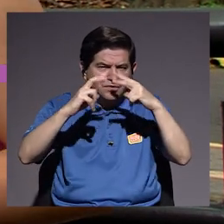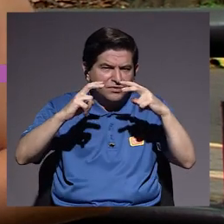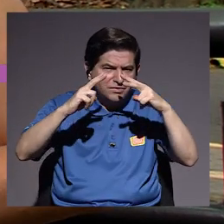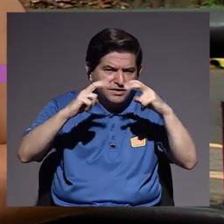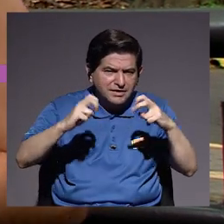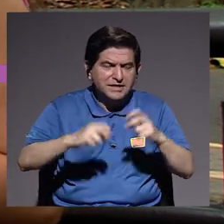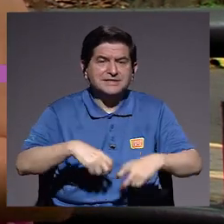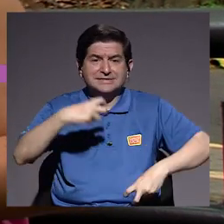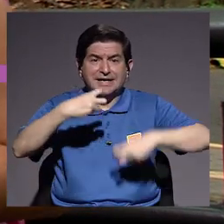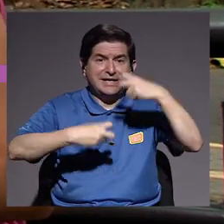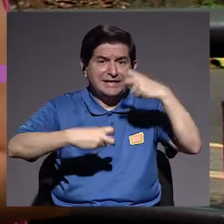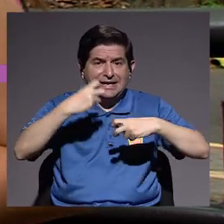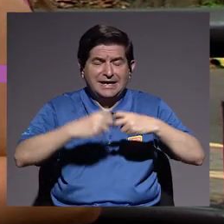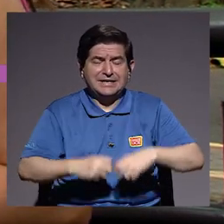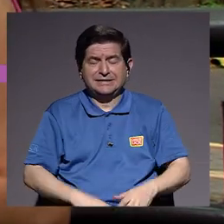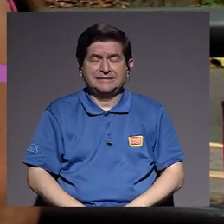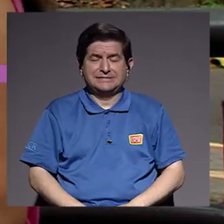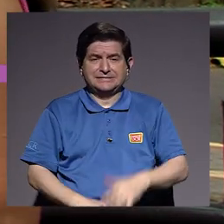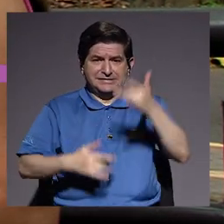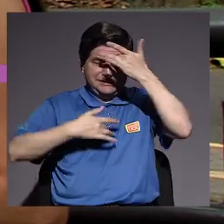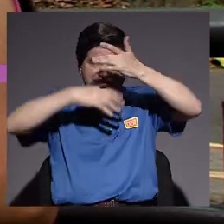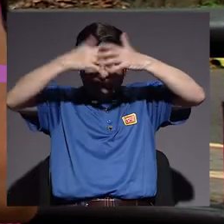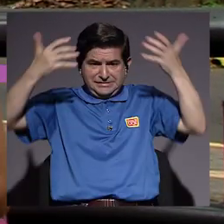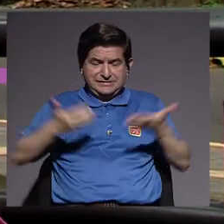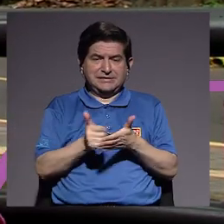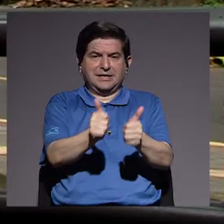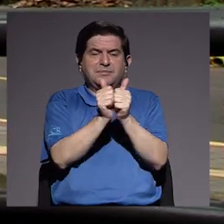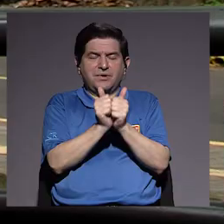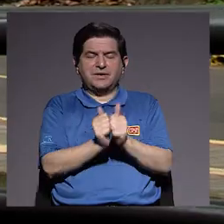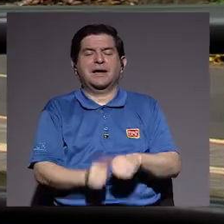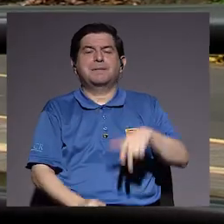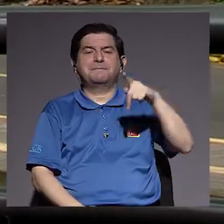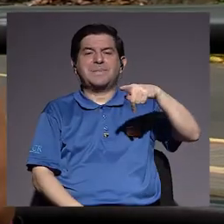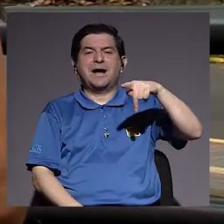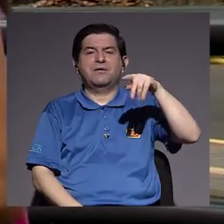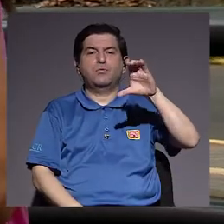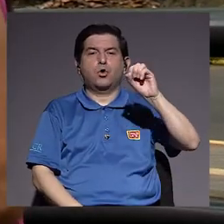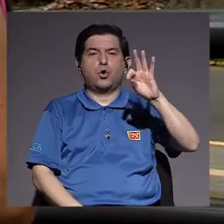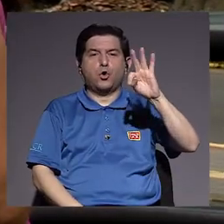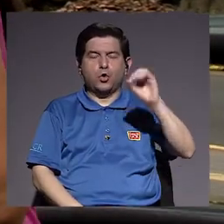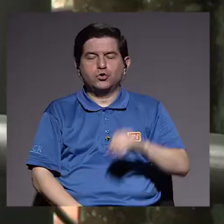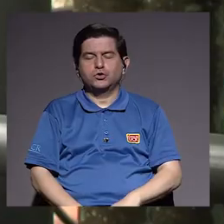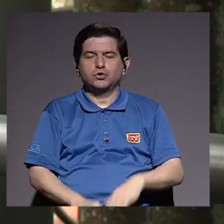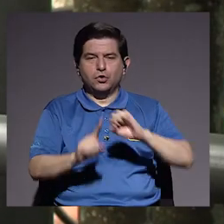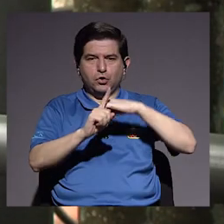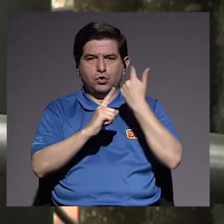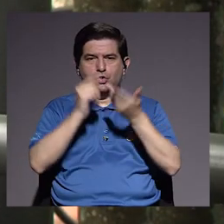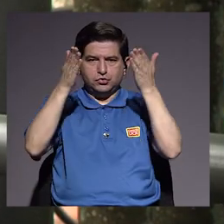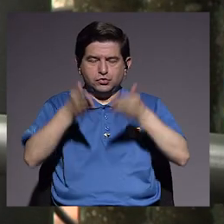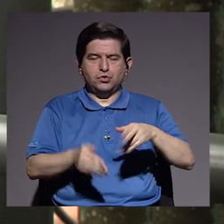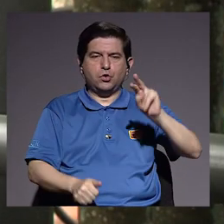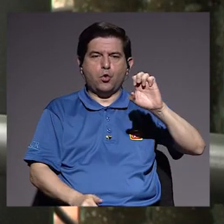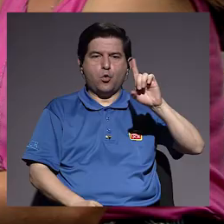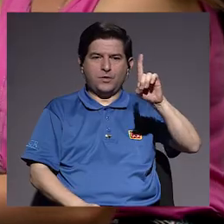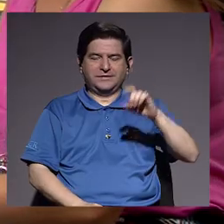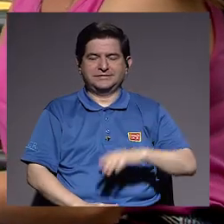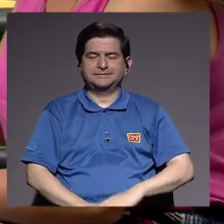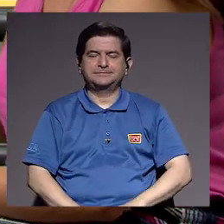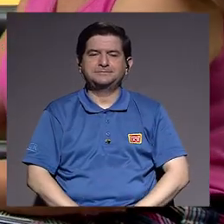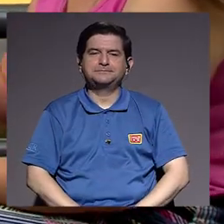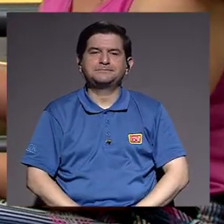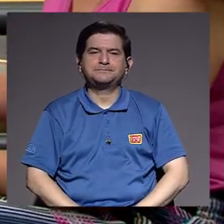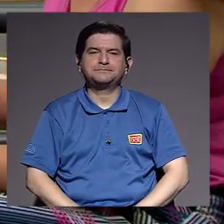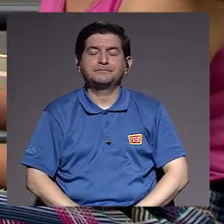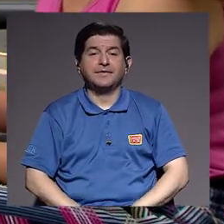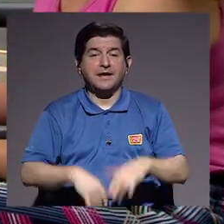momento, pues, esta crisis de pandemia. Está con nosotros Paulo Cotto, sociólogo de la UNED. Hablemos tal vez